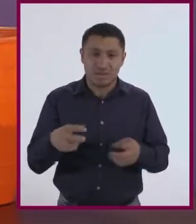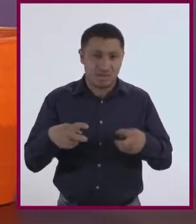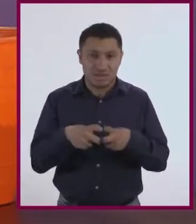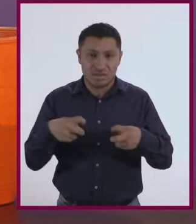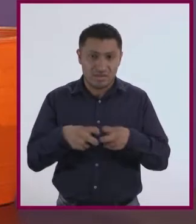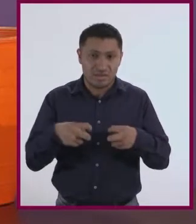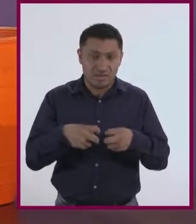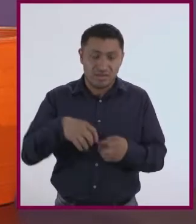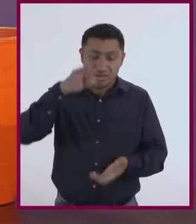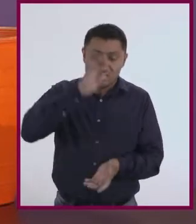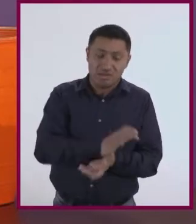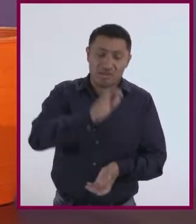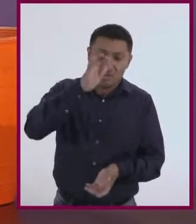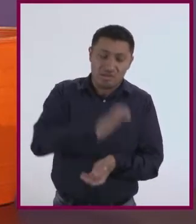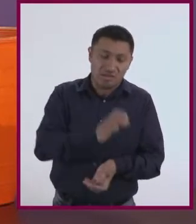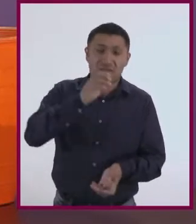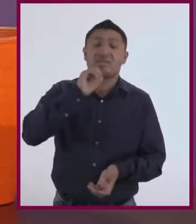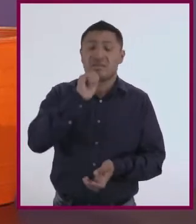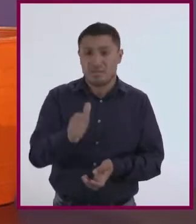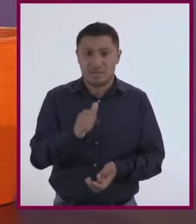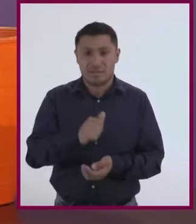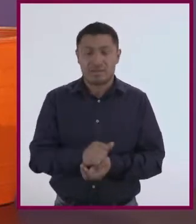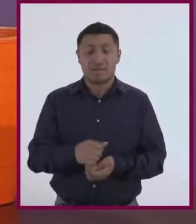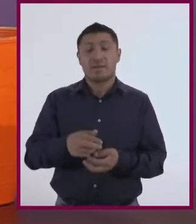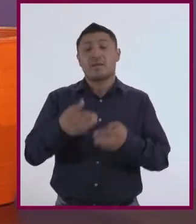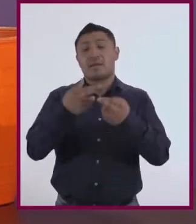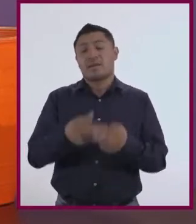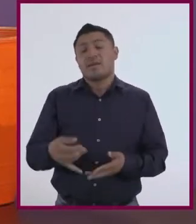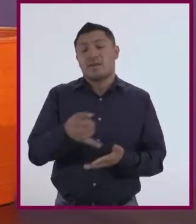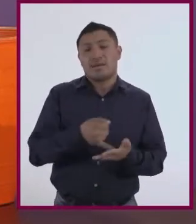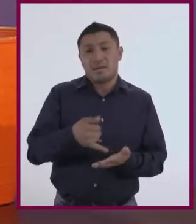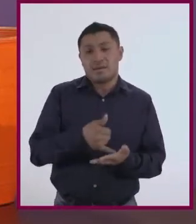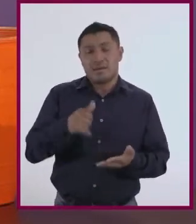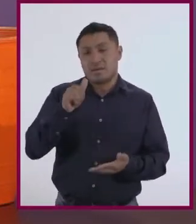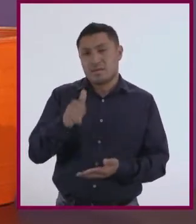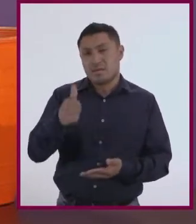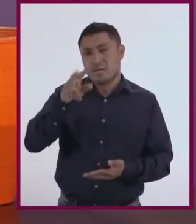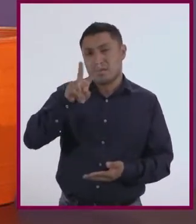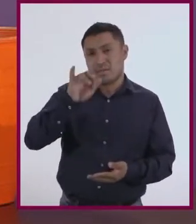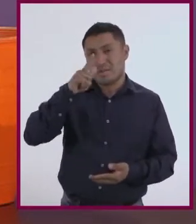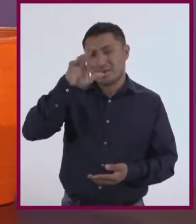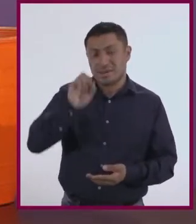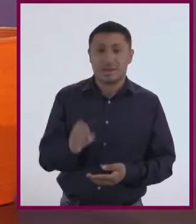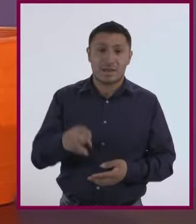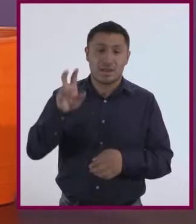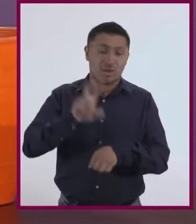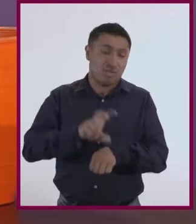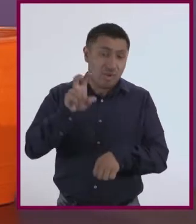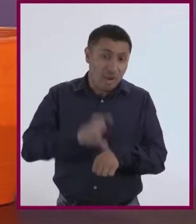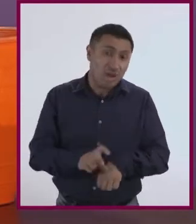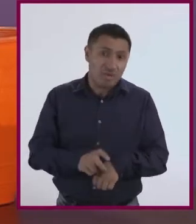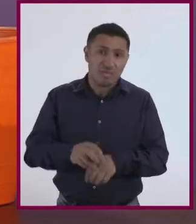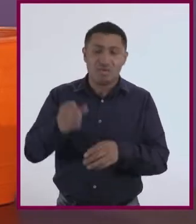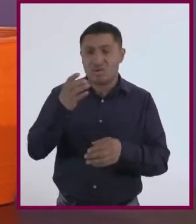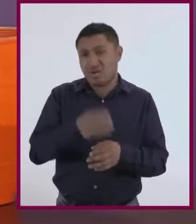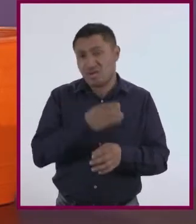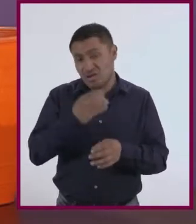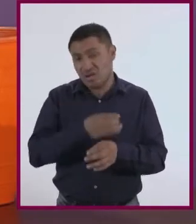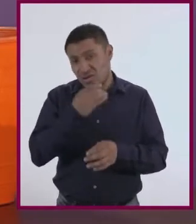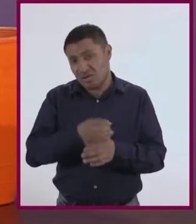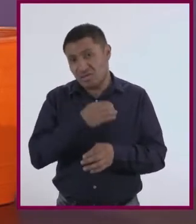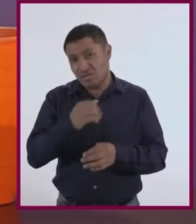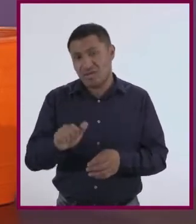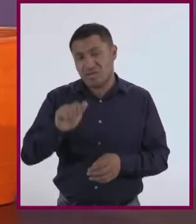metal, restos de aceite y vinagre, cascarones de huevo, restos de café molido,